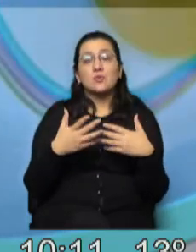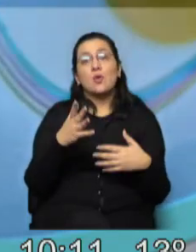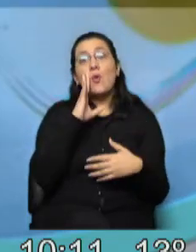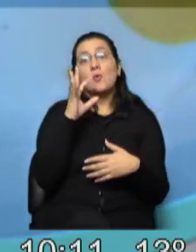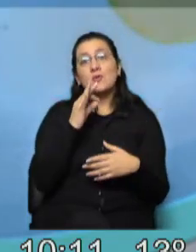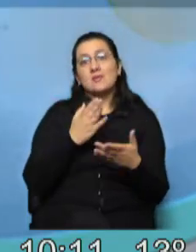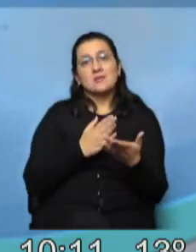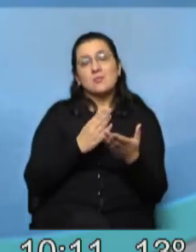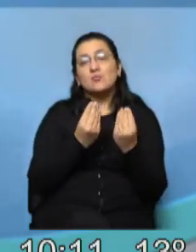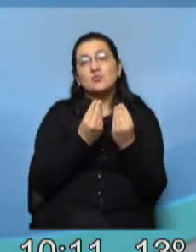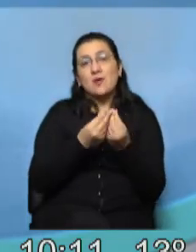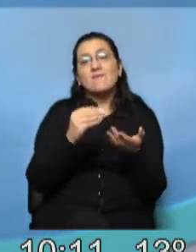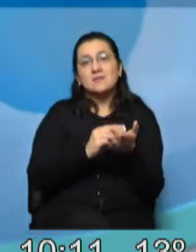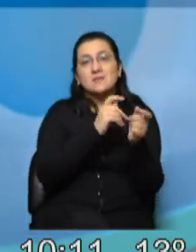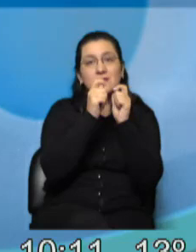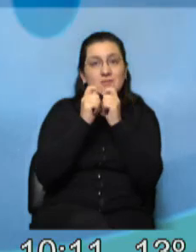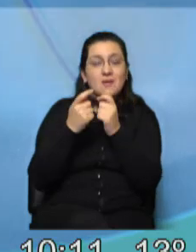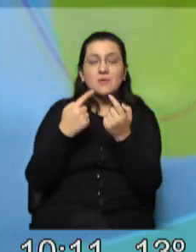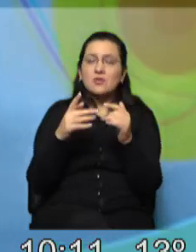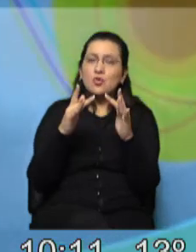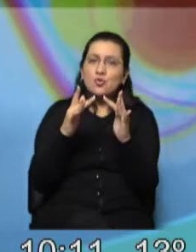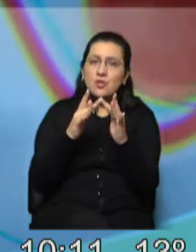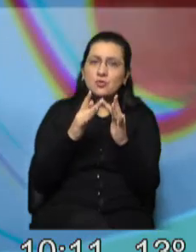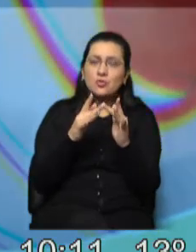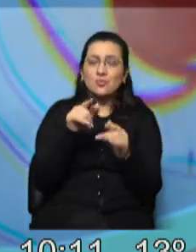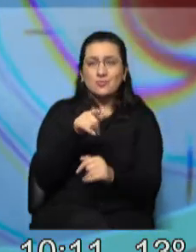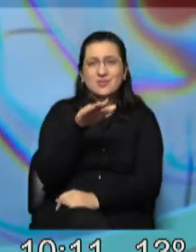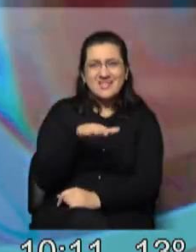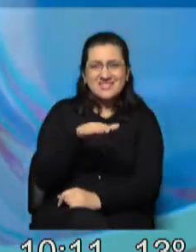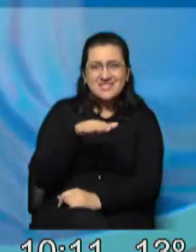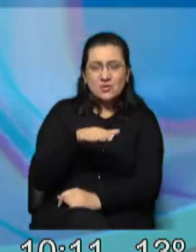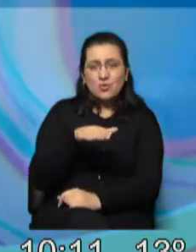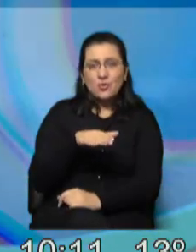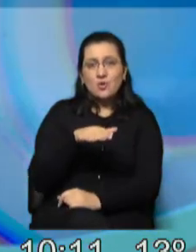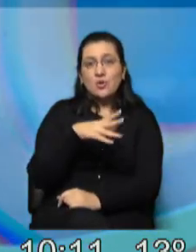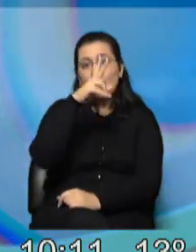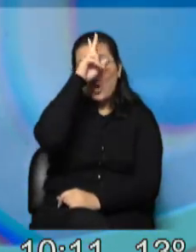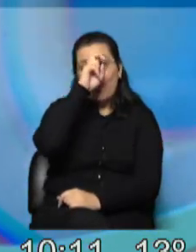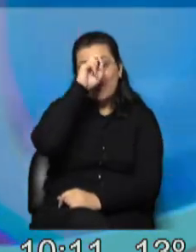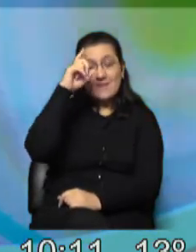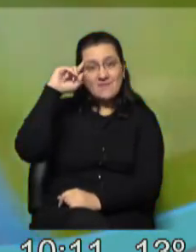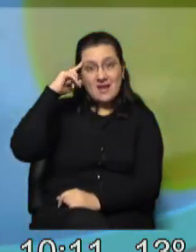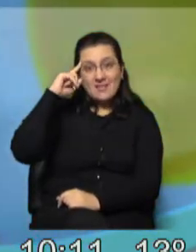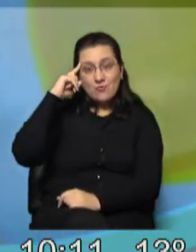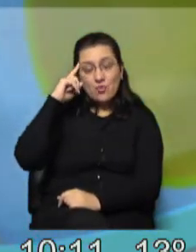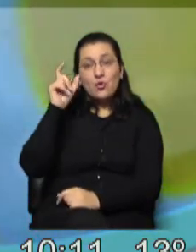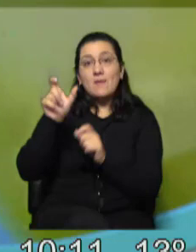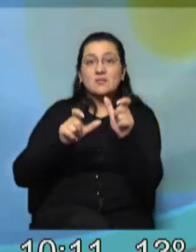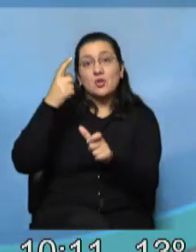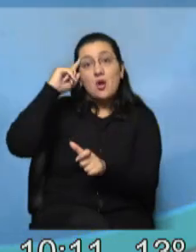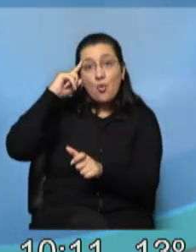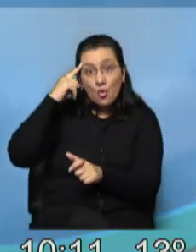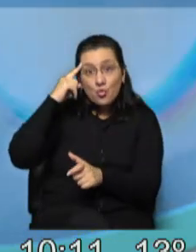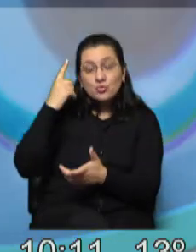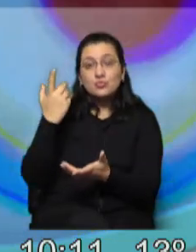esto de la construcción, contacto que tenés siendo muy gurí con el Hospital Vilar de Bó, con los locos, y encontrar